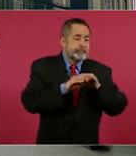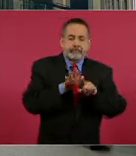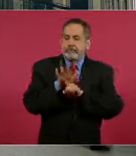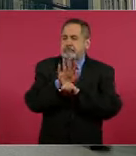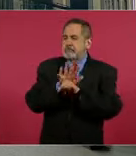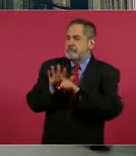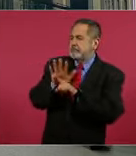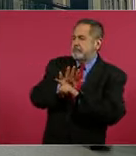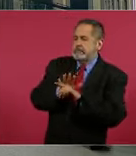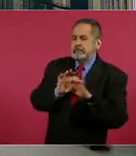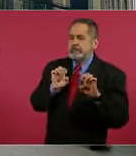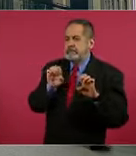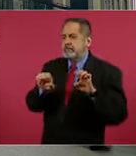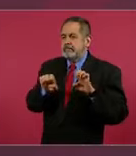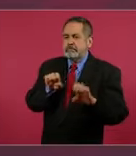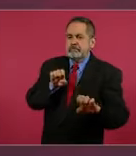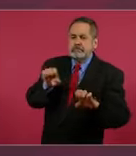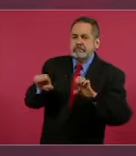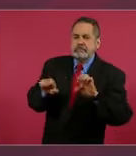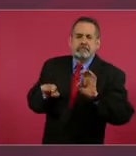manipulan mucho.